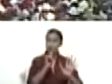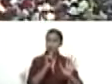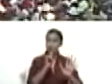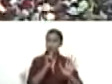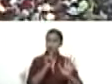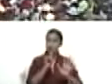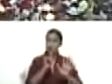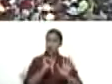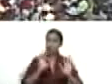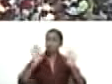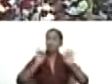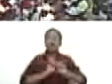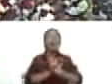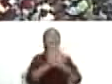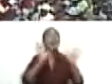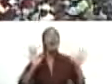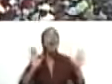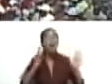no canta un gallo.